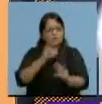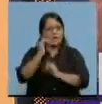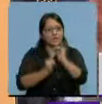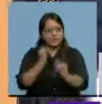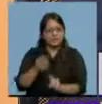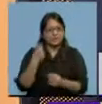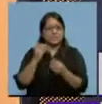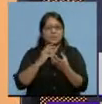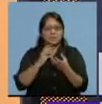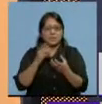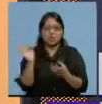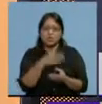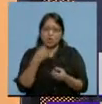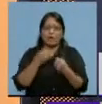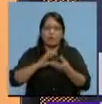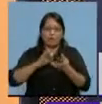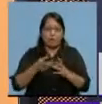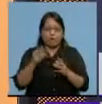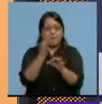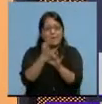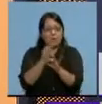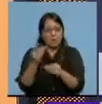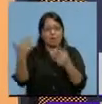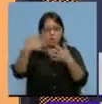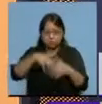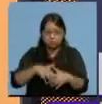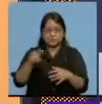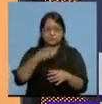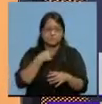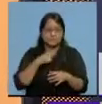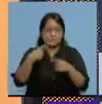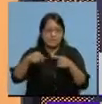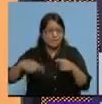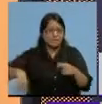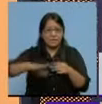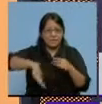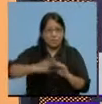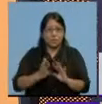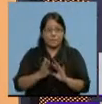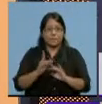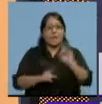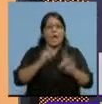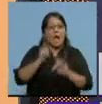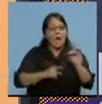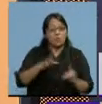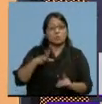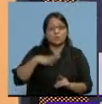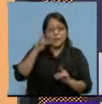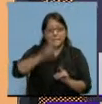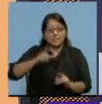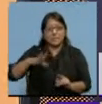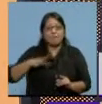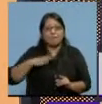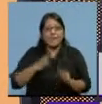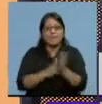las ofertas educativas en las que se pueden incorporar de acuerdo a la situación educativa, porque hay personas que son deudores de materias nada más, que van